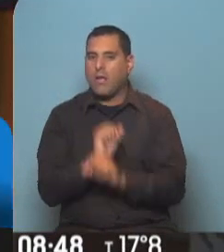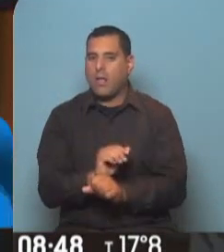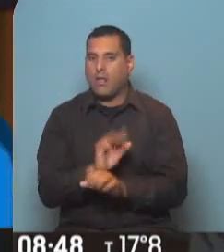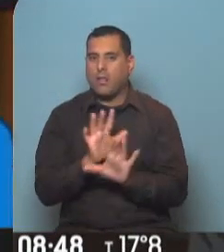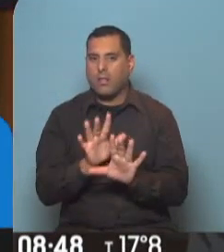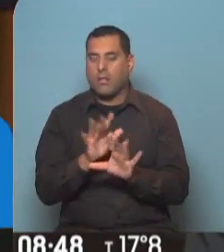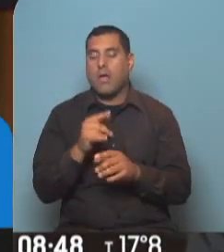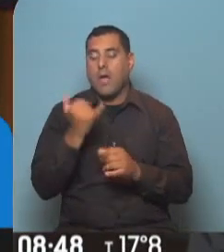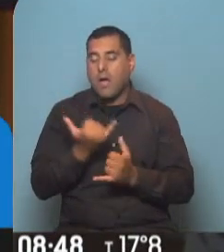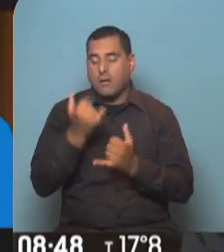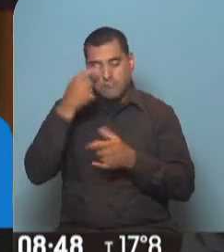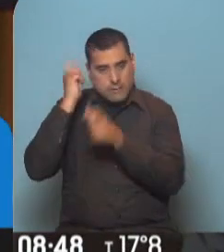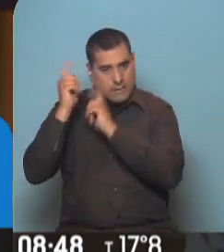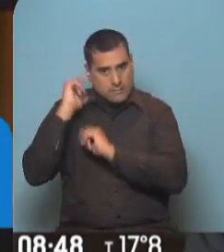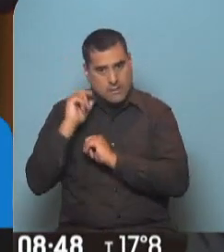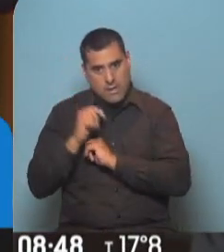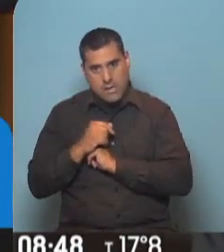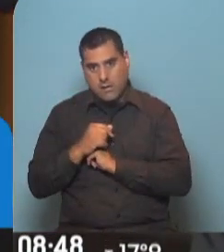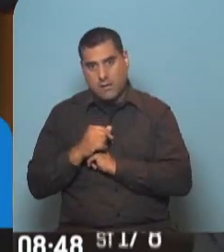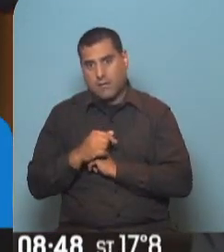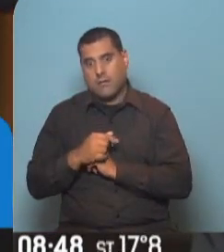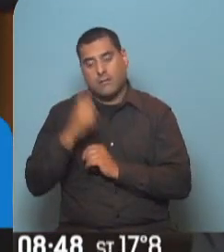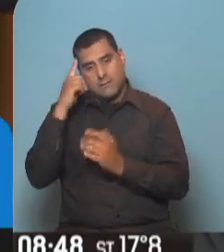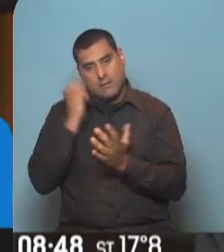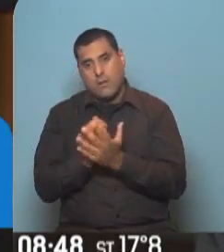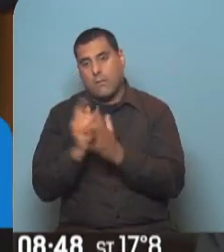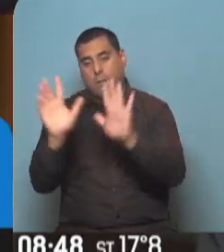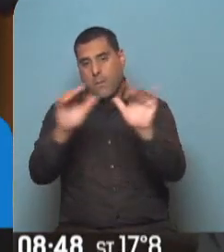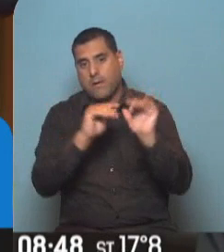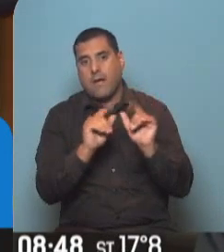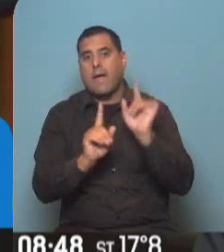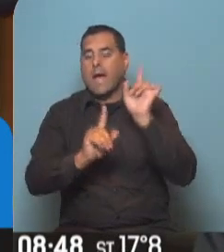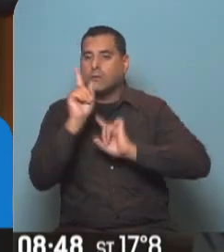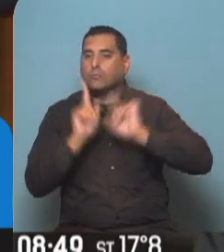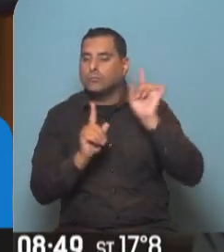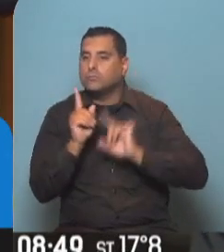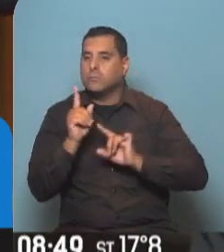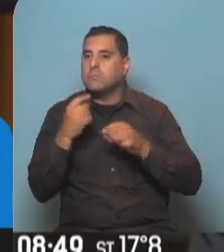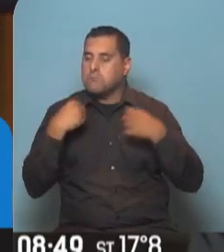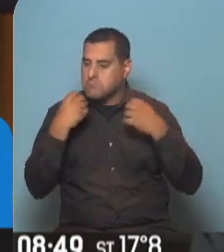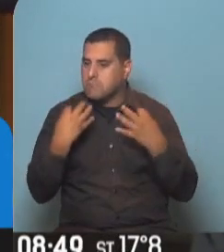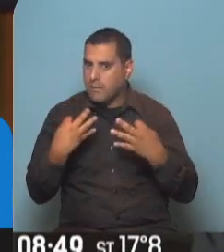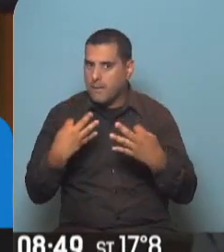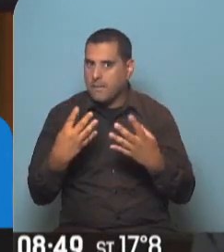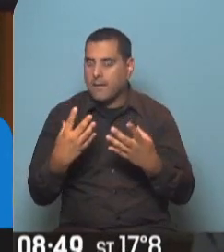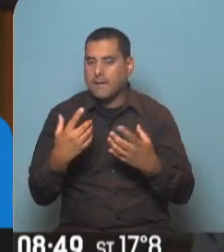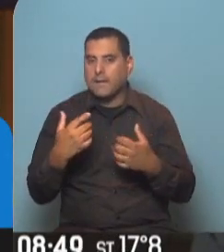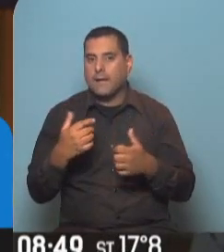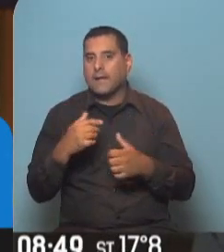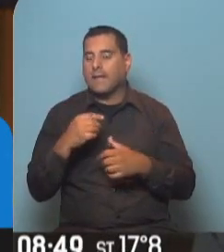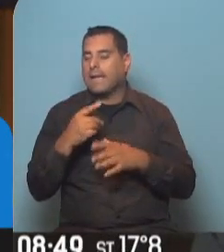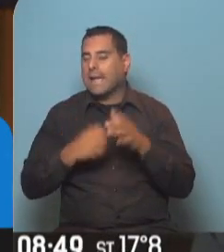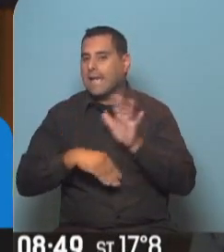marcan a todos por igual porque hay gente que lo puede atravesar un poco mejor a la mayoría de los que pasan las experiencias